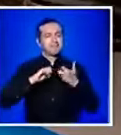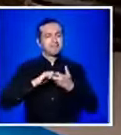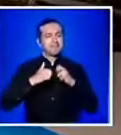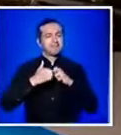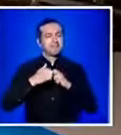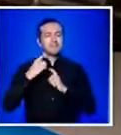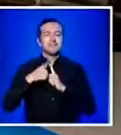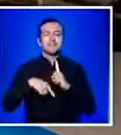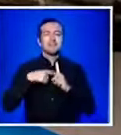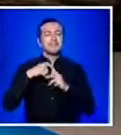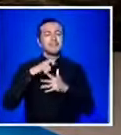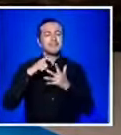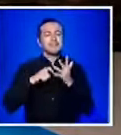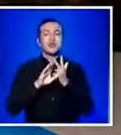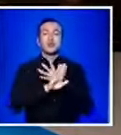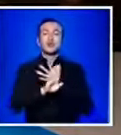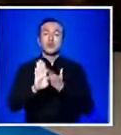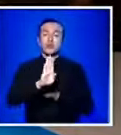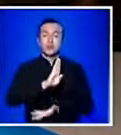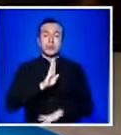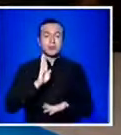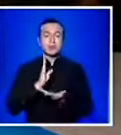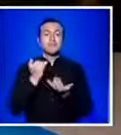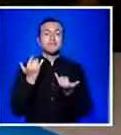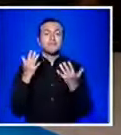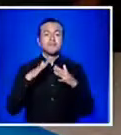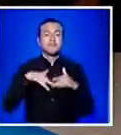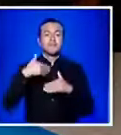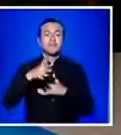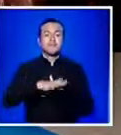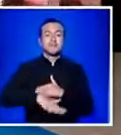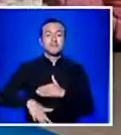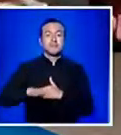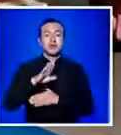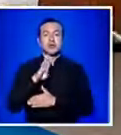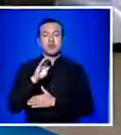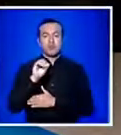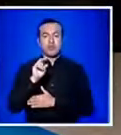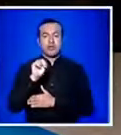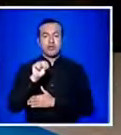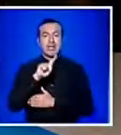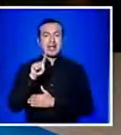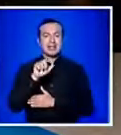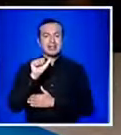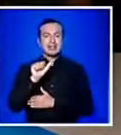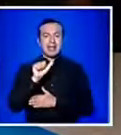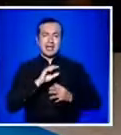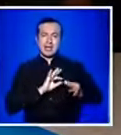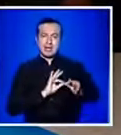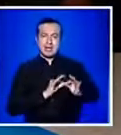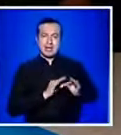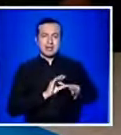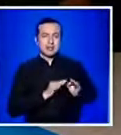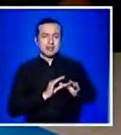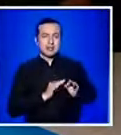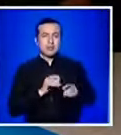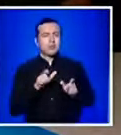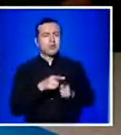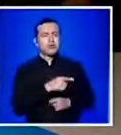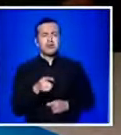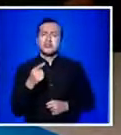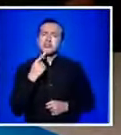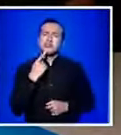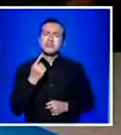las necesidades de sus barrios. Por eso nos vamos ahora hasta el sector Bonanza de Calderón, donde los vecinos